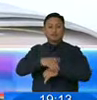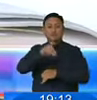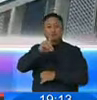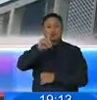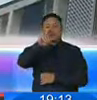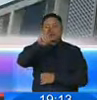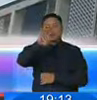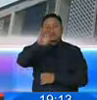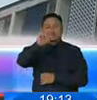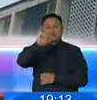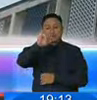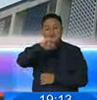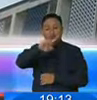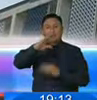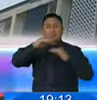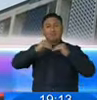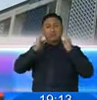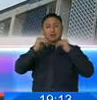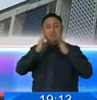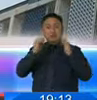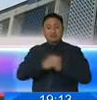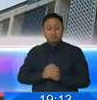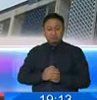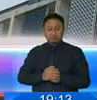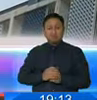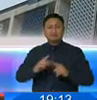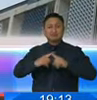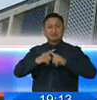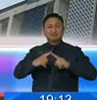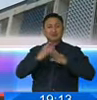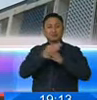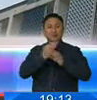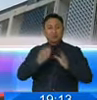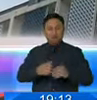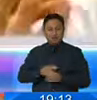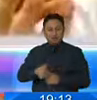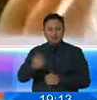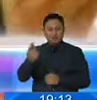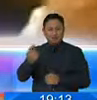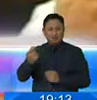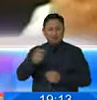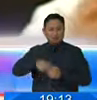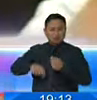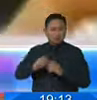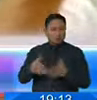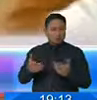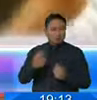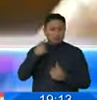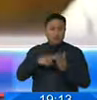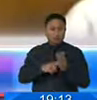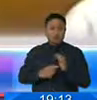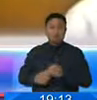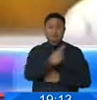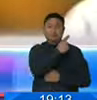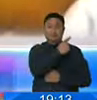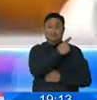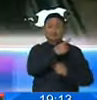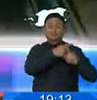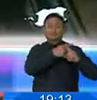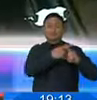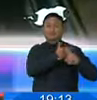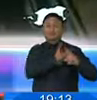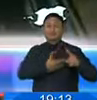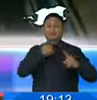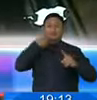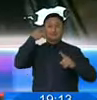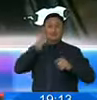Panamá para ubicar movimientos económicos de varios exfuncionarios de Ecuador, entre ellos el expresidente Rafael Correa,